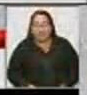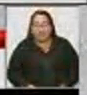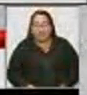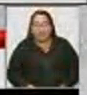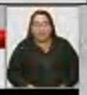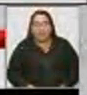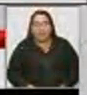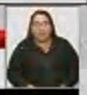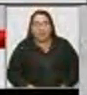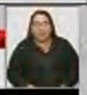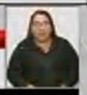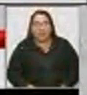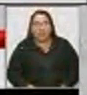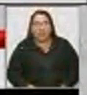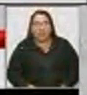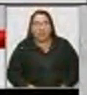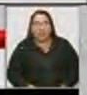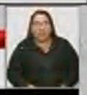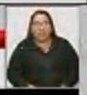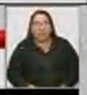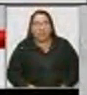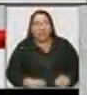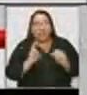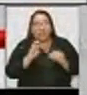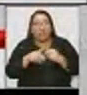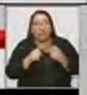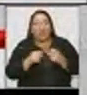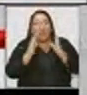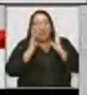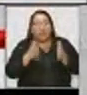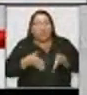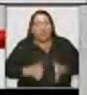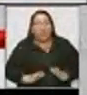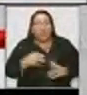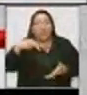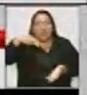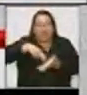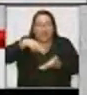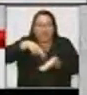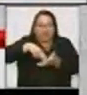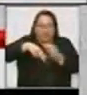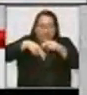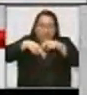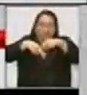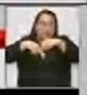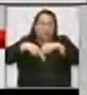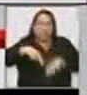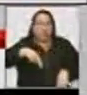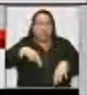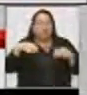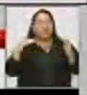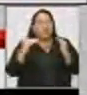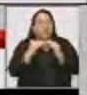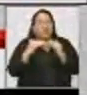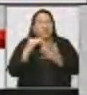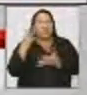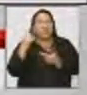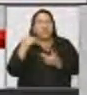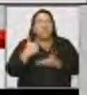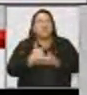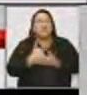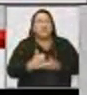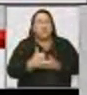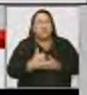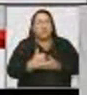adecuación cultural de los servicios que incluyen la atención del parto vertical. En las zonas rurales, las casas de esperas